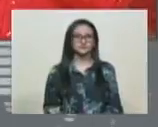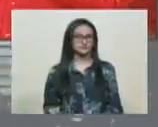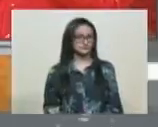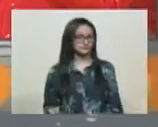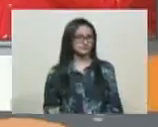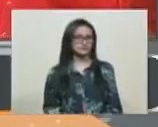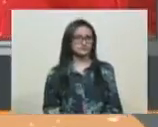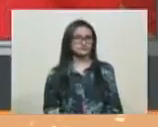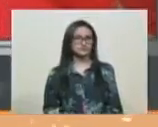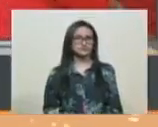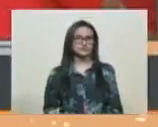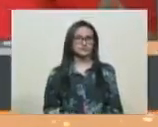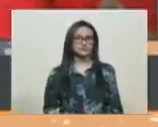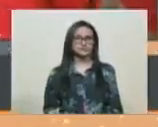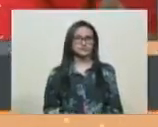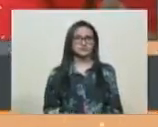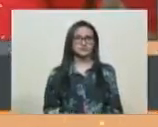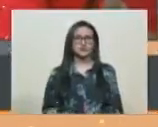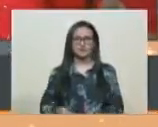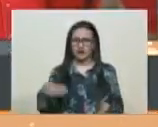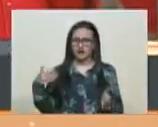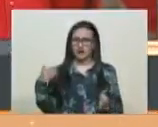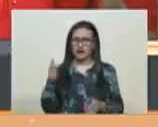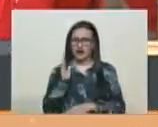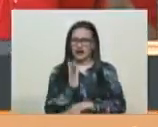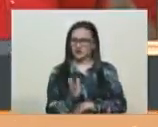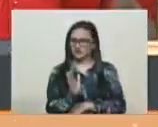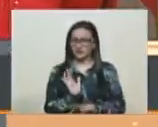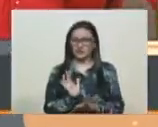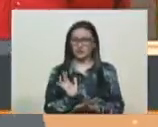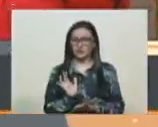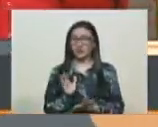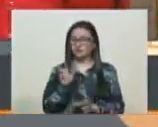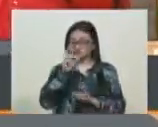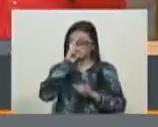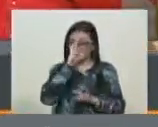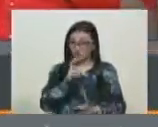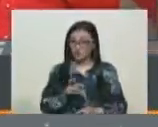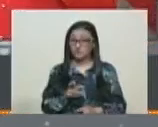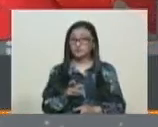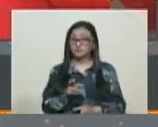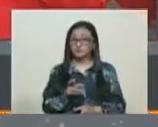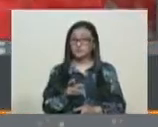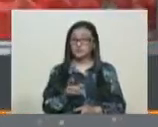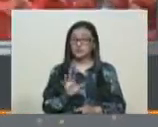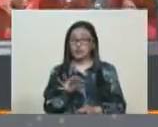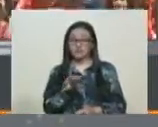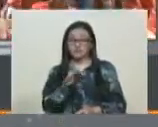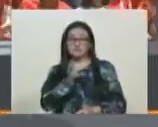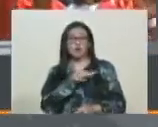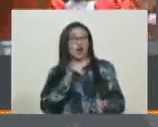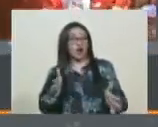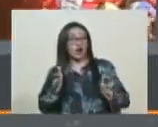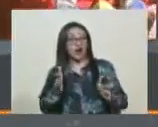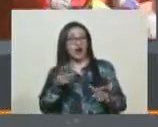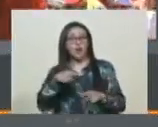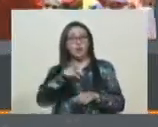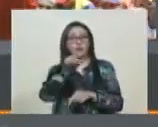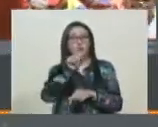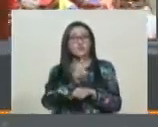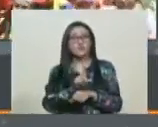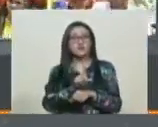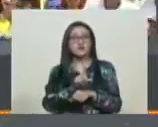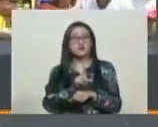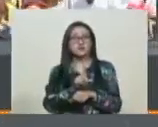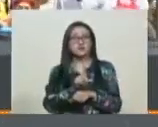Fue castigado por el imperio, que para nosotros no es más que un reconocimiento y una condecoración frente al único que tenemos que rendirle